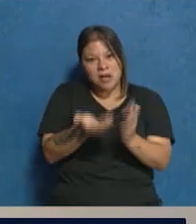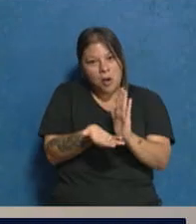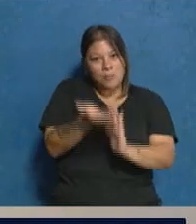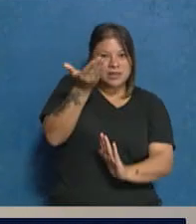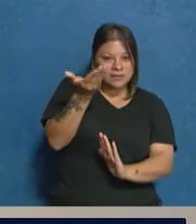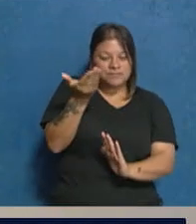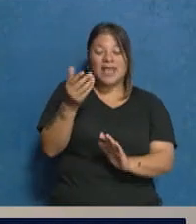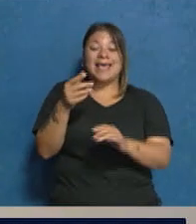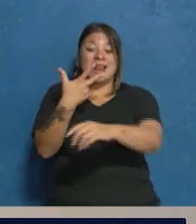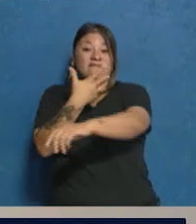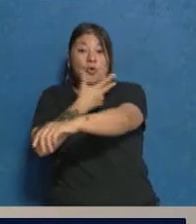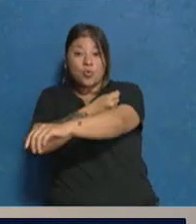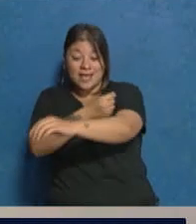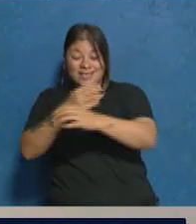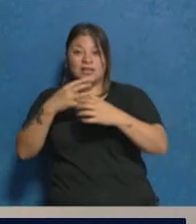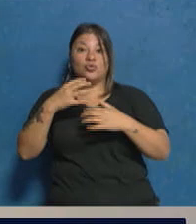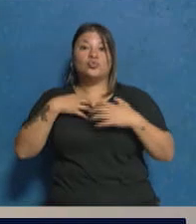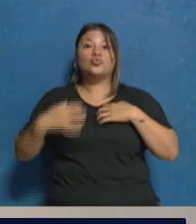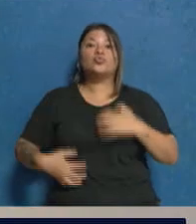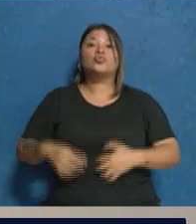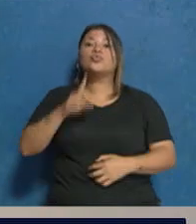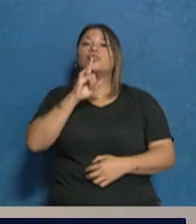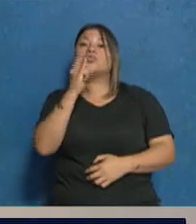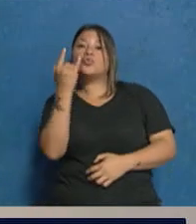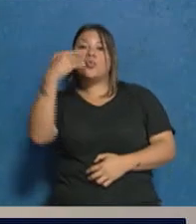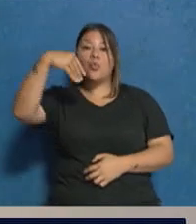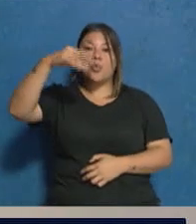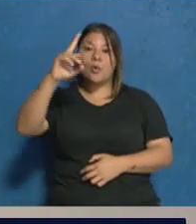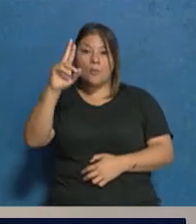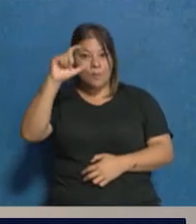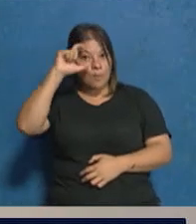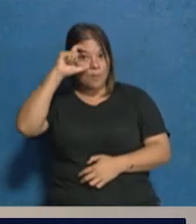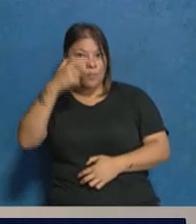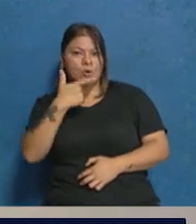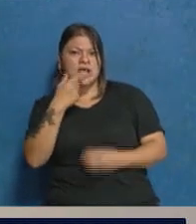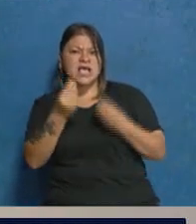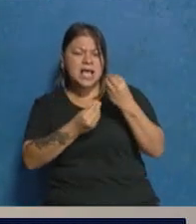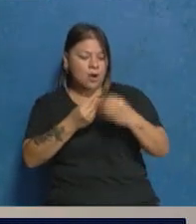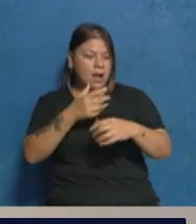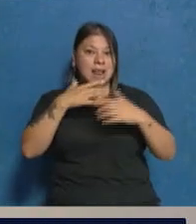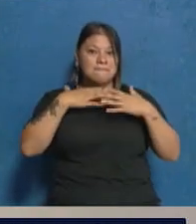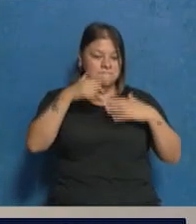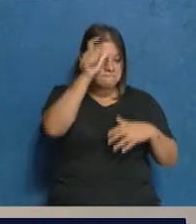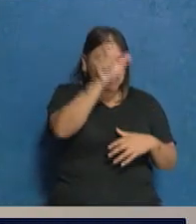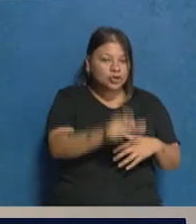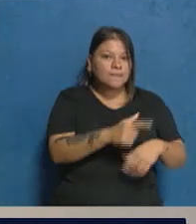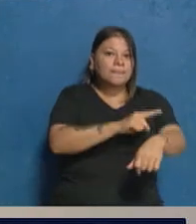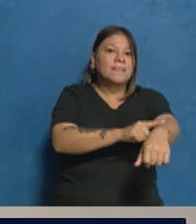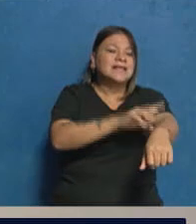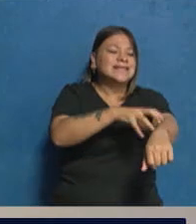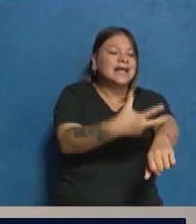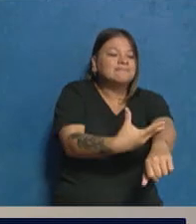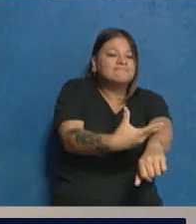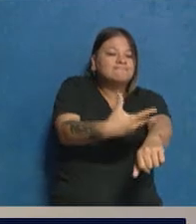distinta. Yo lo que hago es, del paciente portador del tumor, saco una bolsa de sangre y diferencio un tipo particular